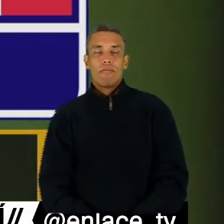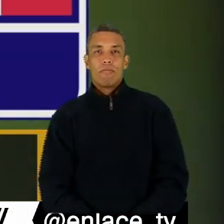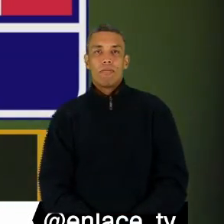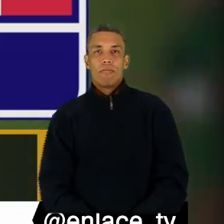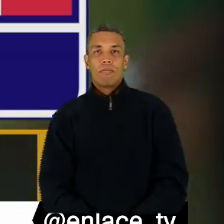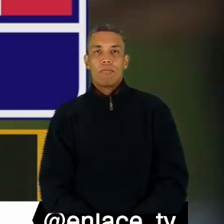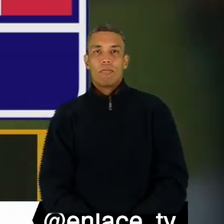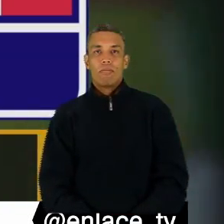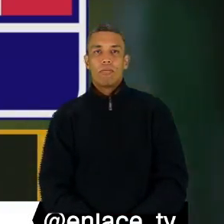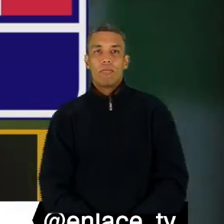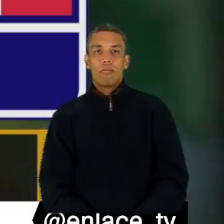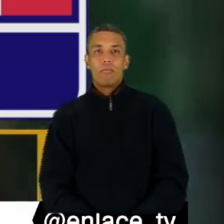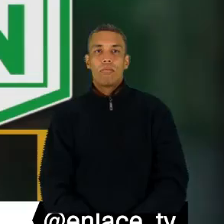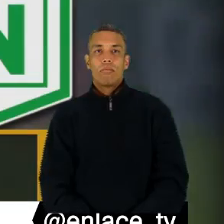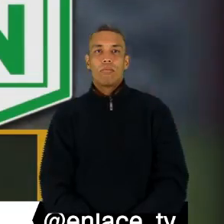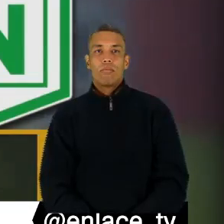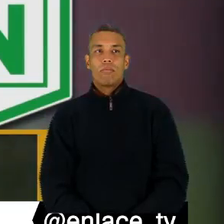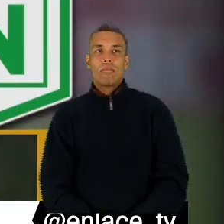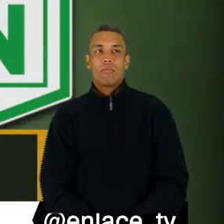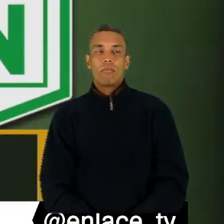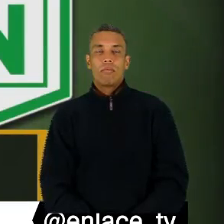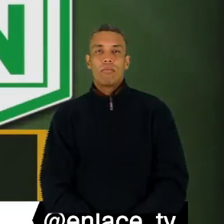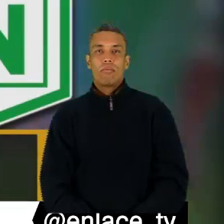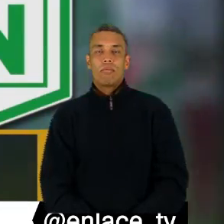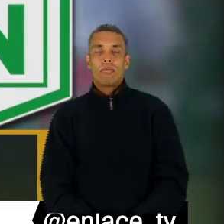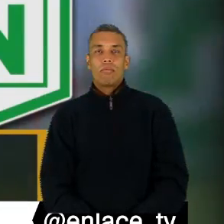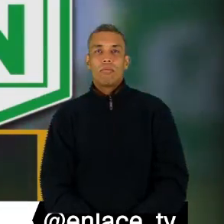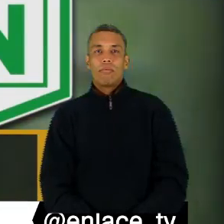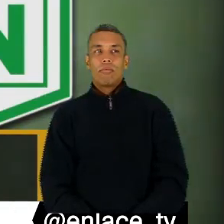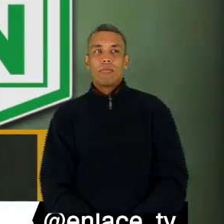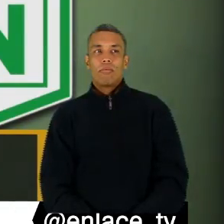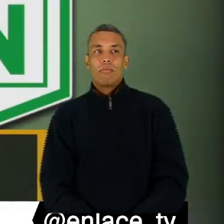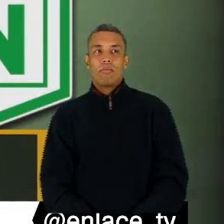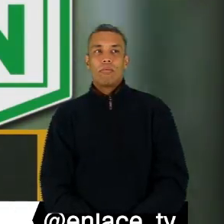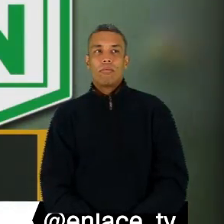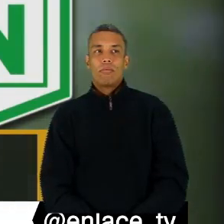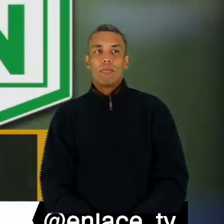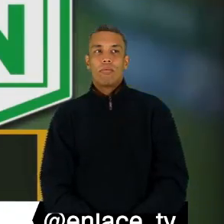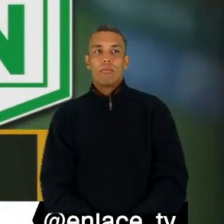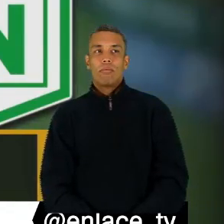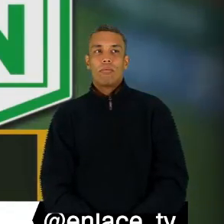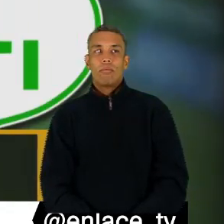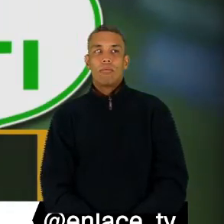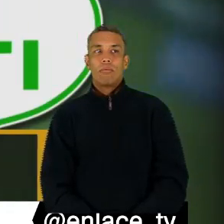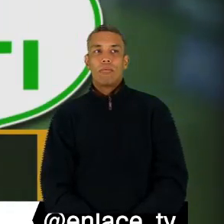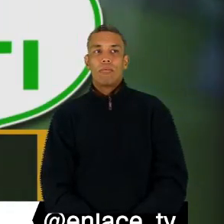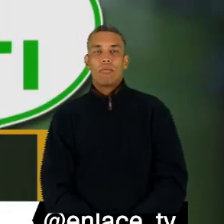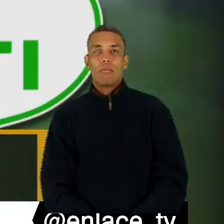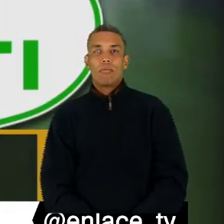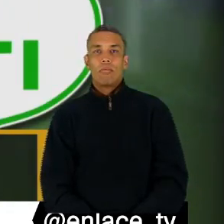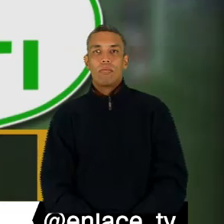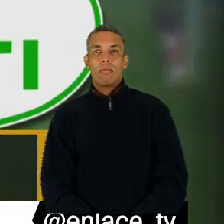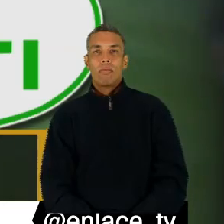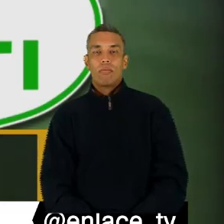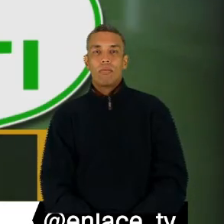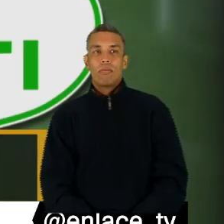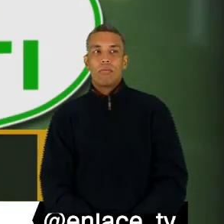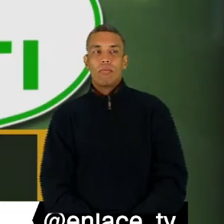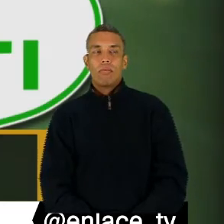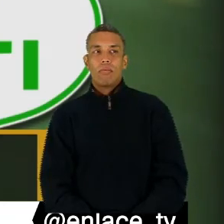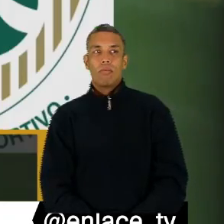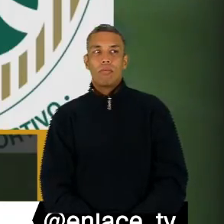Fe se enfrenta al Once Caldas. Sigue Deportivo Pasto frente al Atlético Nacional en el Estadio de la Libertad. Río Negro Águilas